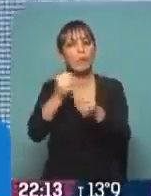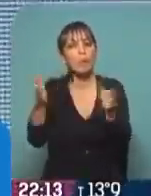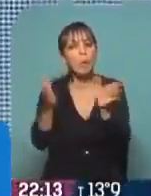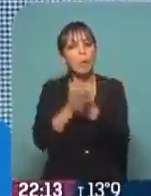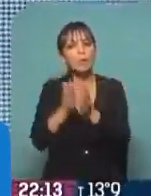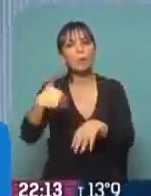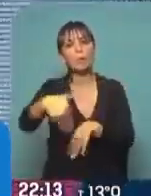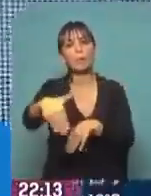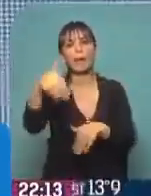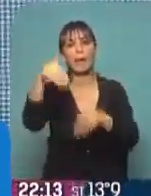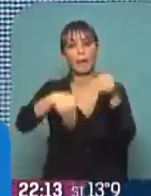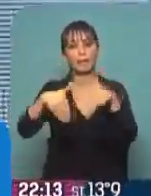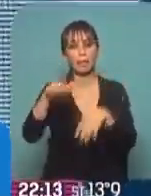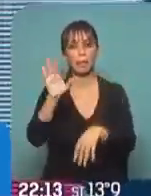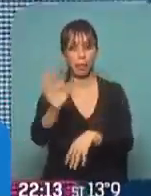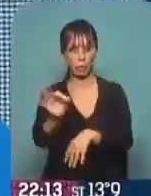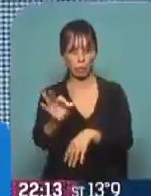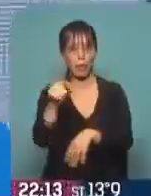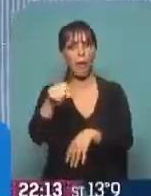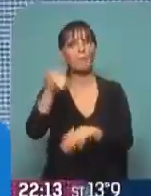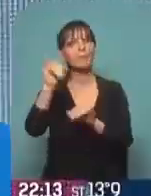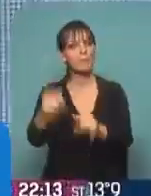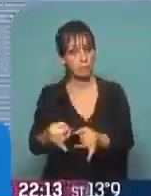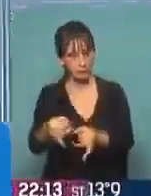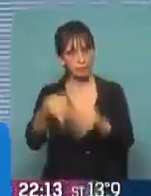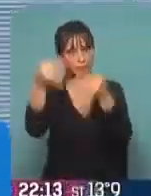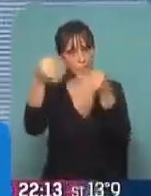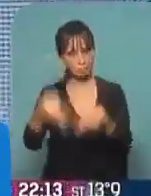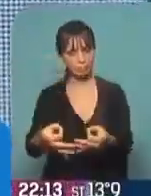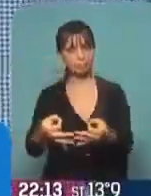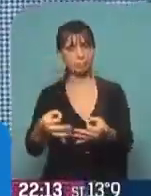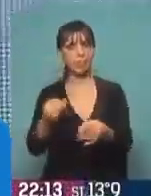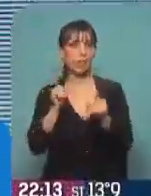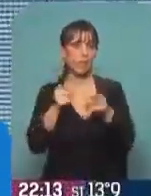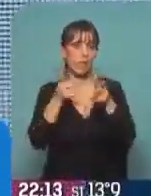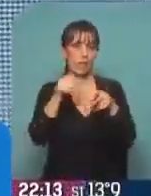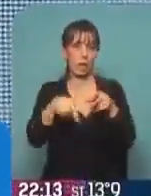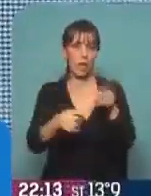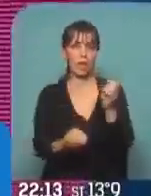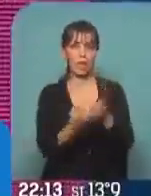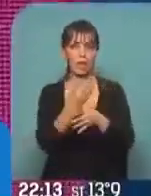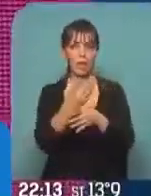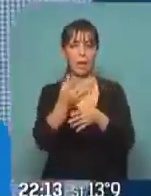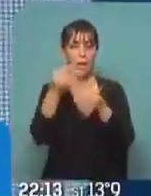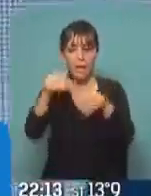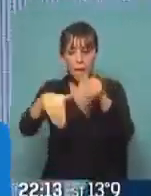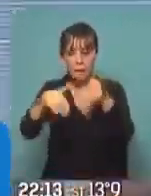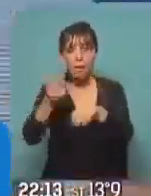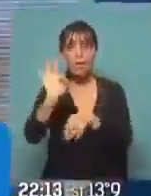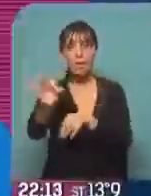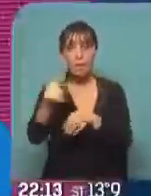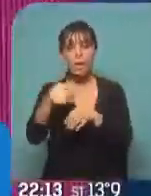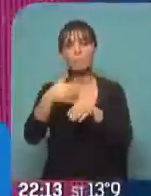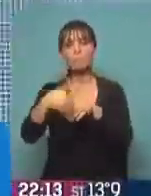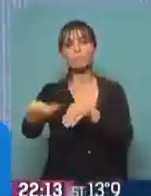octubre, que es donde se va a definir, como dije esta mañana, tal vez los próximos 30 años de la Argentina.